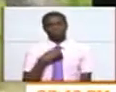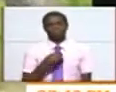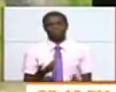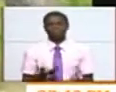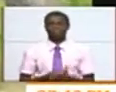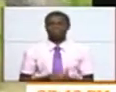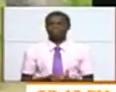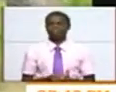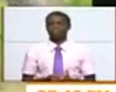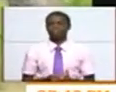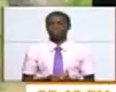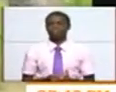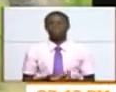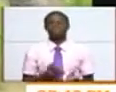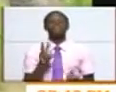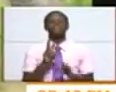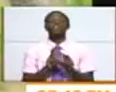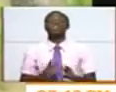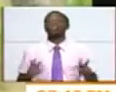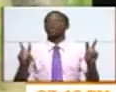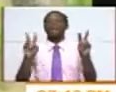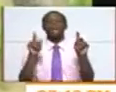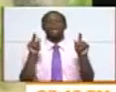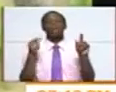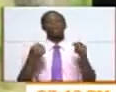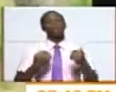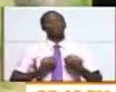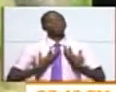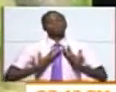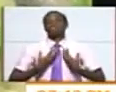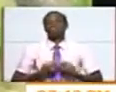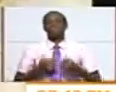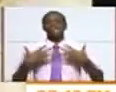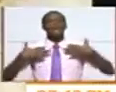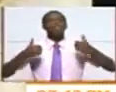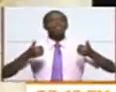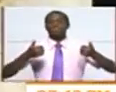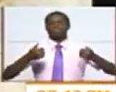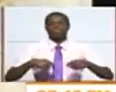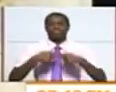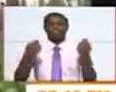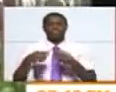Contra los valores del venezolano, contra la salubridad, contra todo.